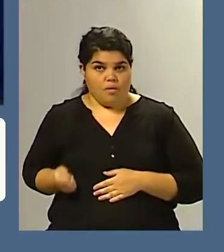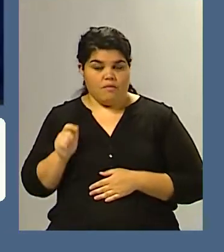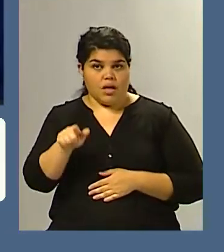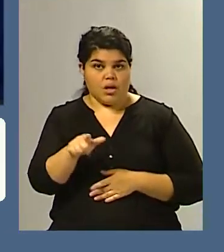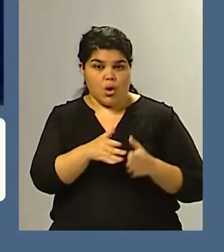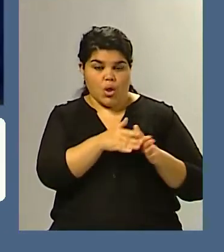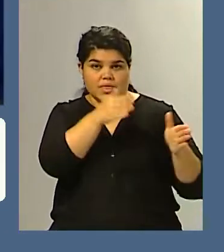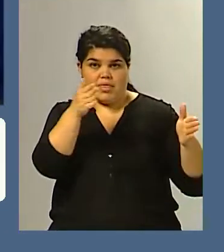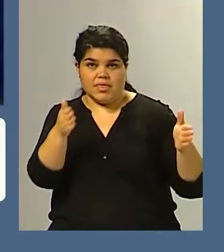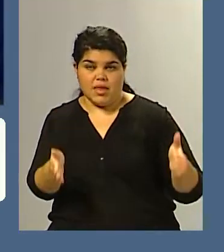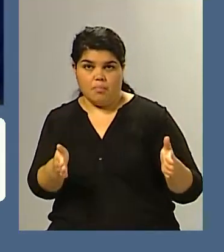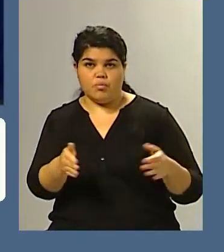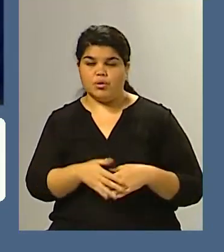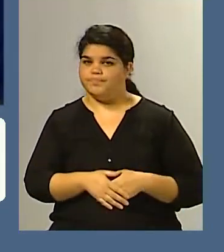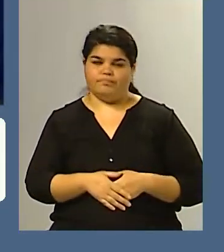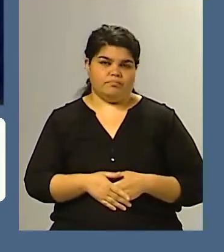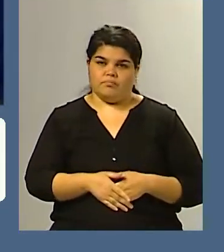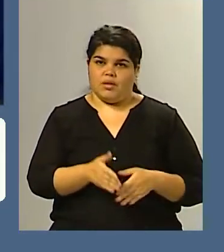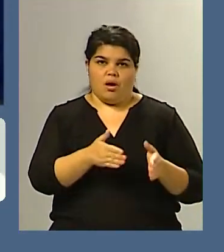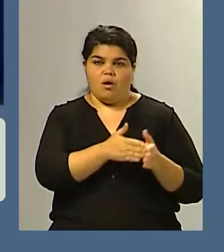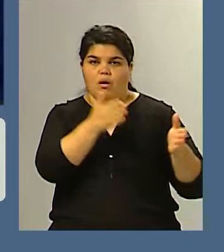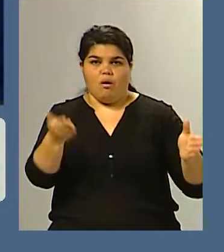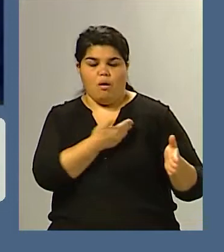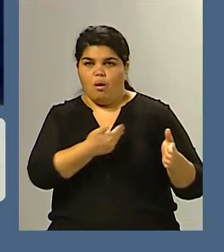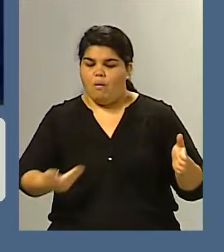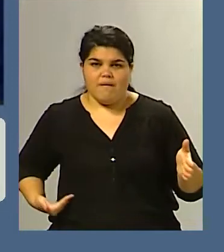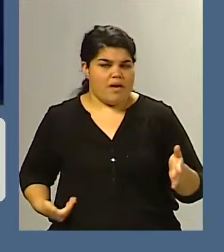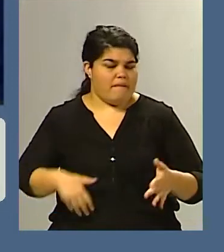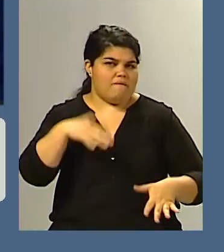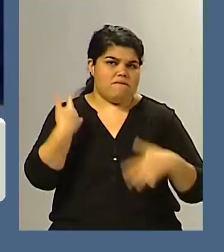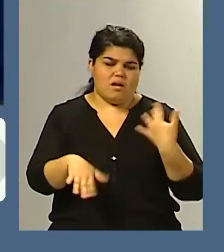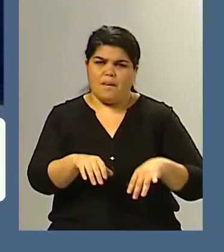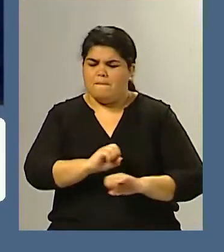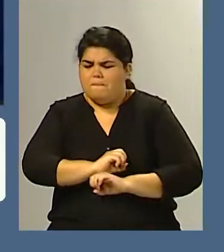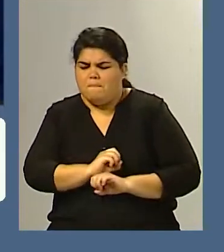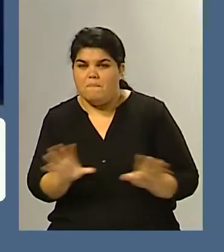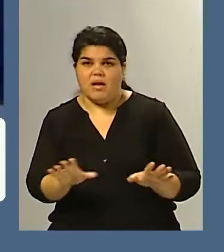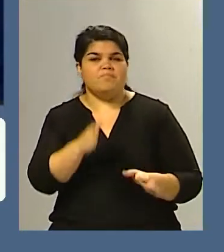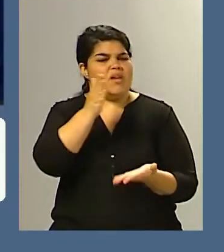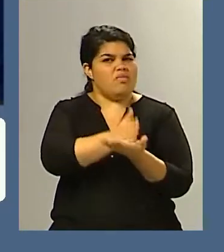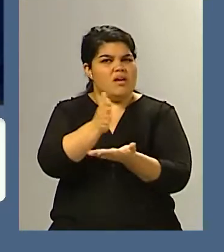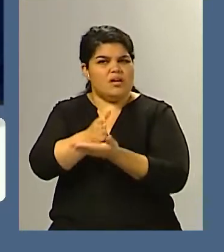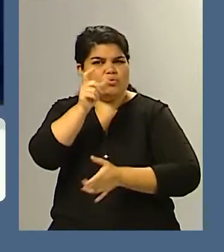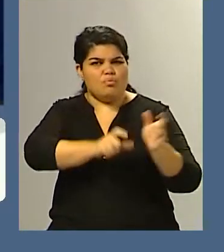gobierno fue un gobierno nefasto para la democracia, pero también para los derechos humanos, ¿no? Nosotros hemos enfrentado una situación en